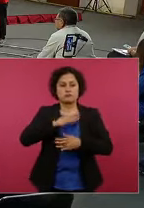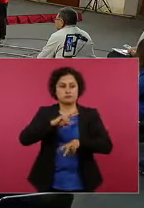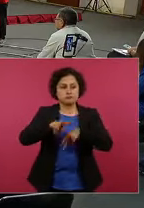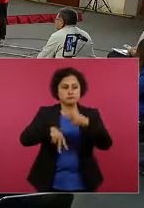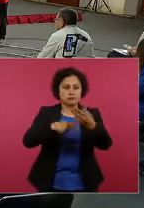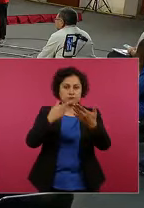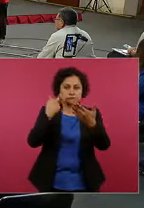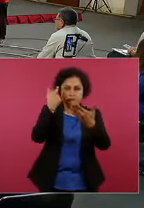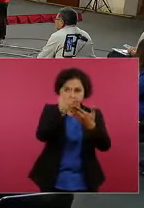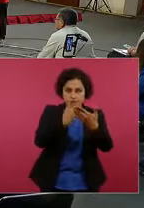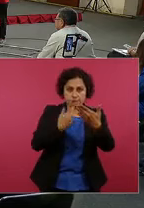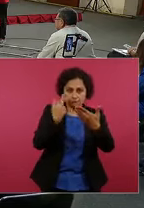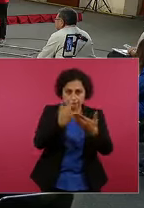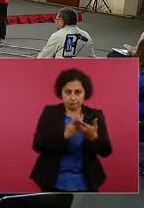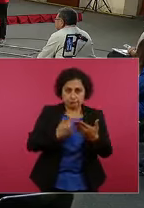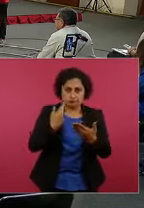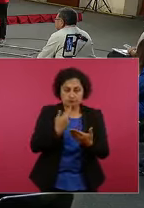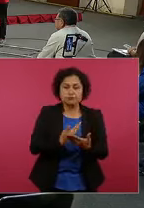quiero terminar